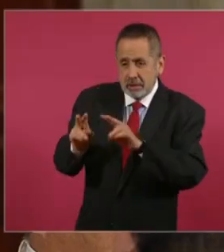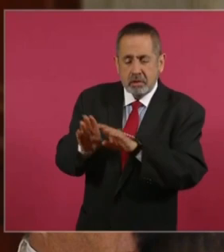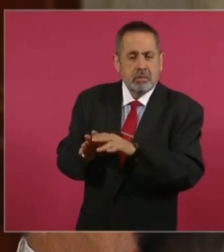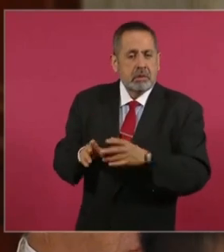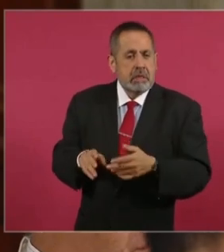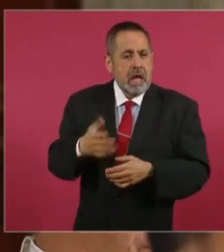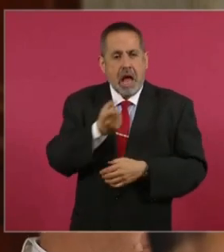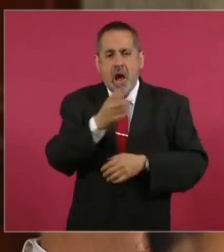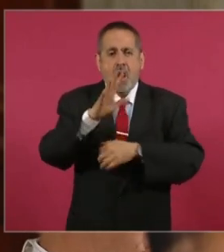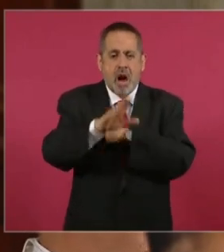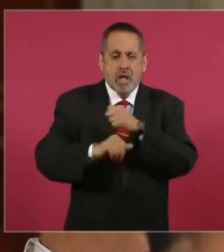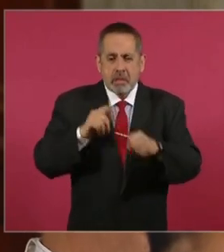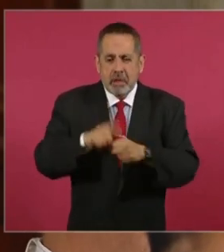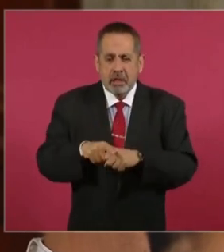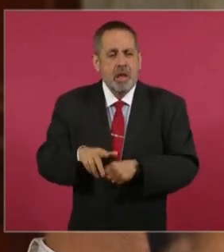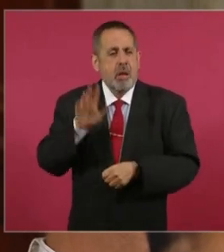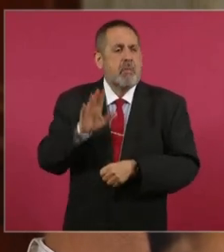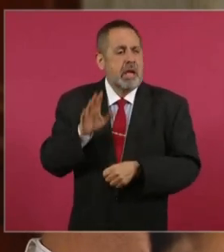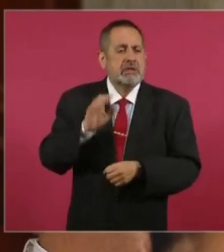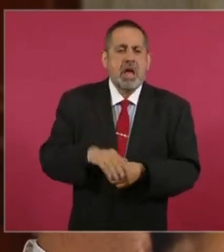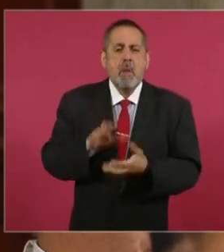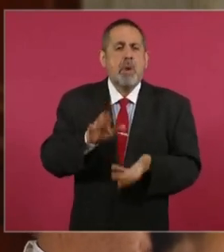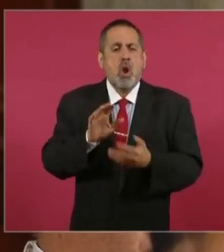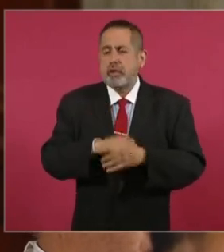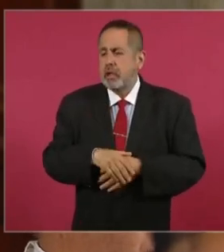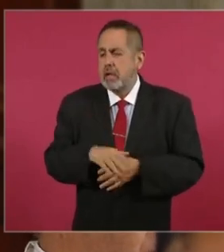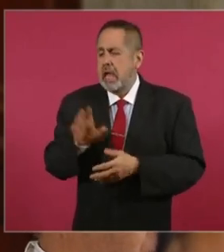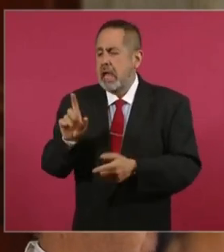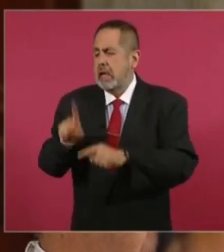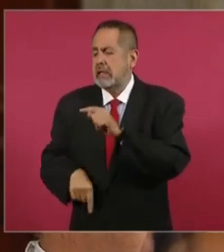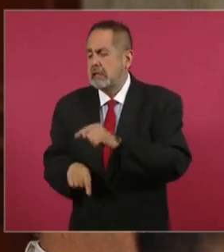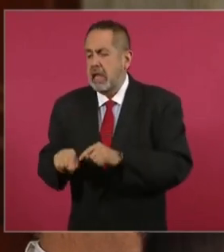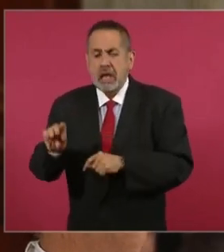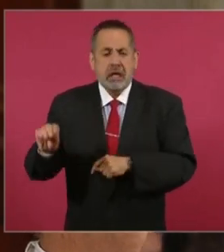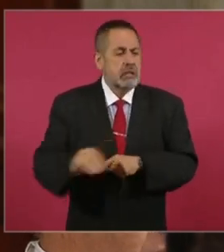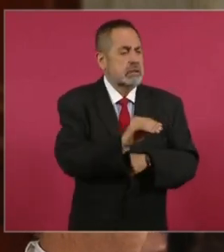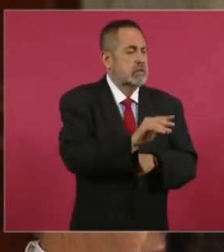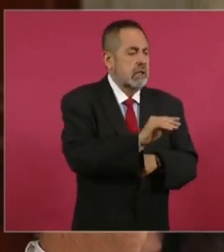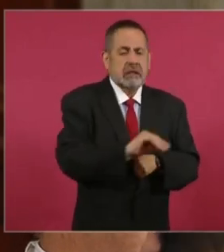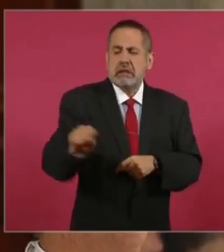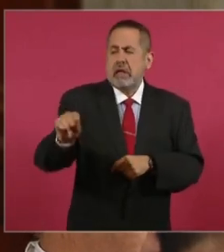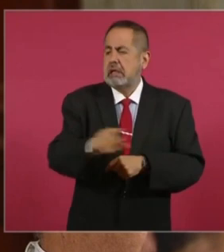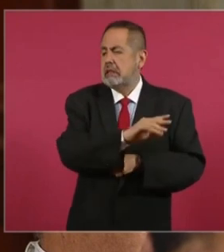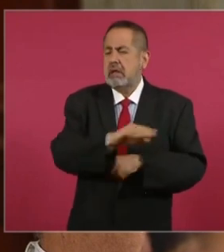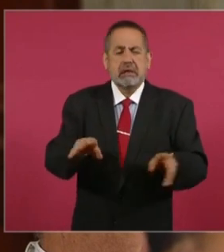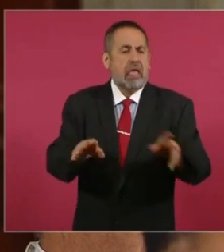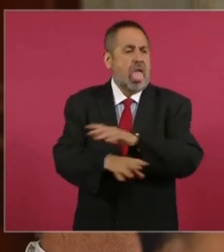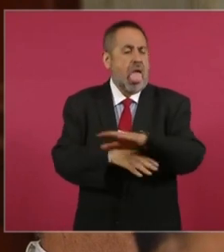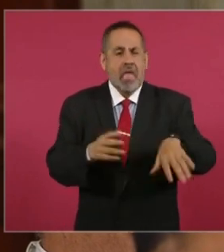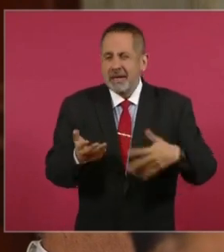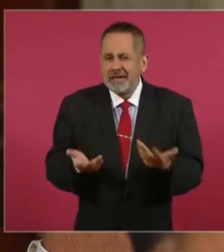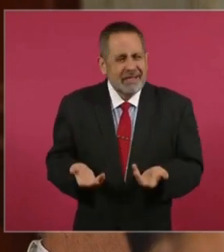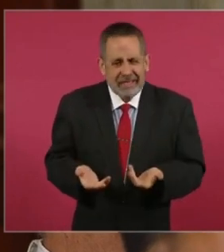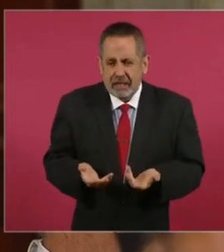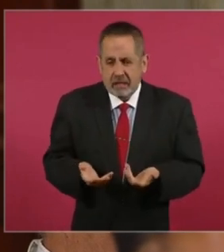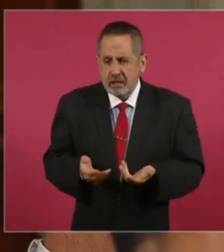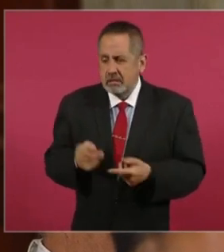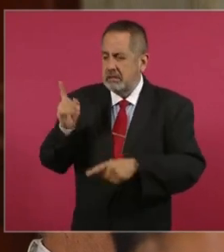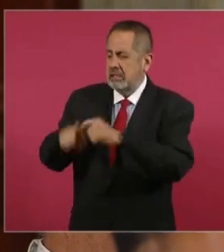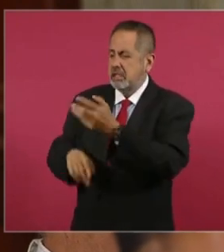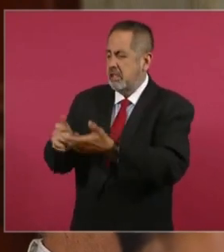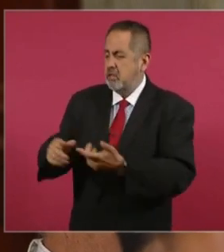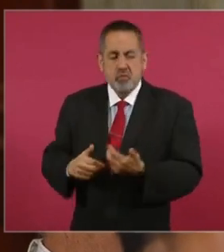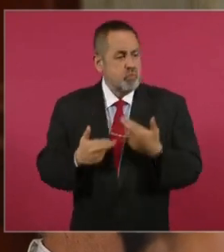tratados estos animales, cual si fueran pelotas que van y vienen, sin saber dónde quedó la bolita. Se donan, se